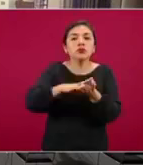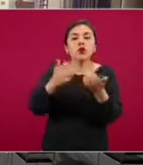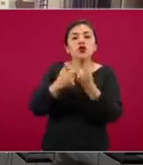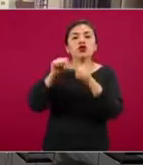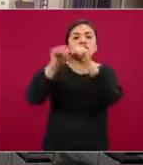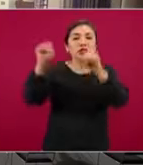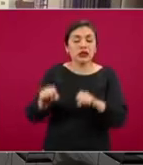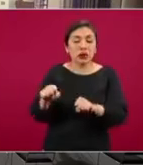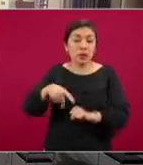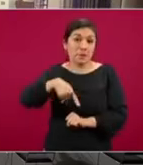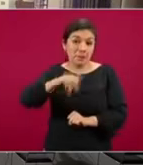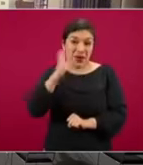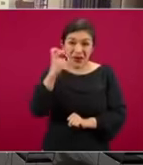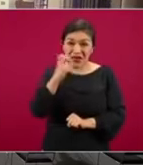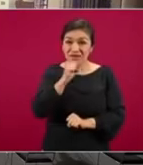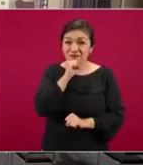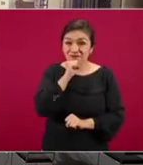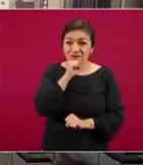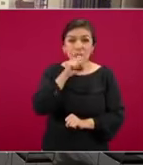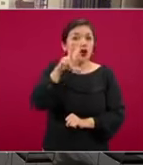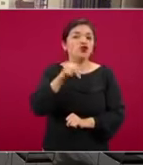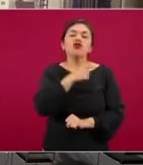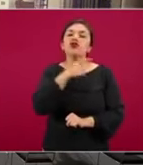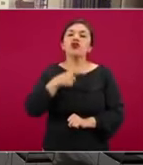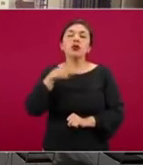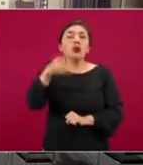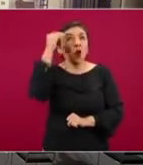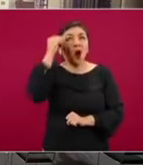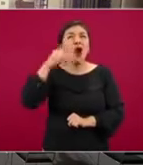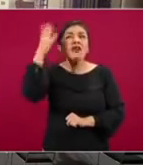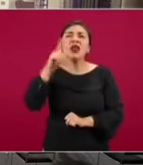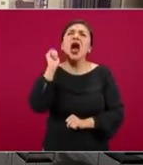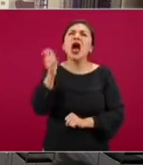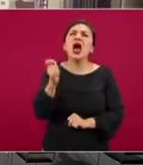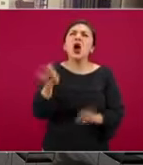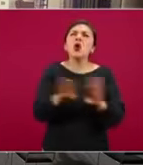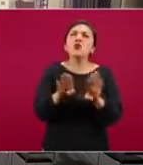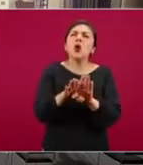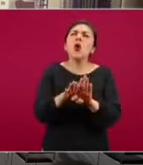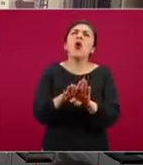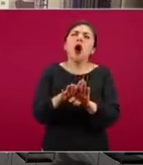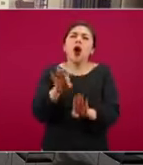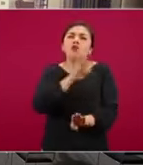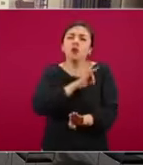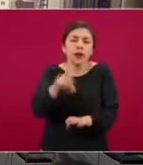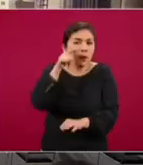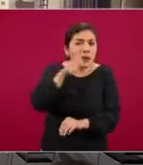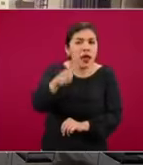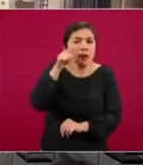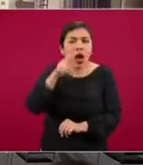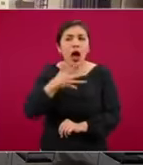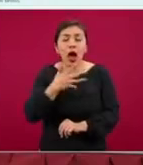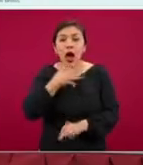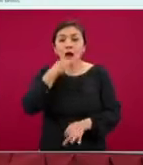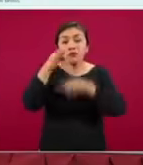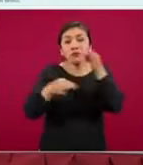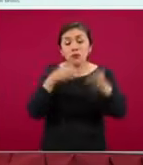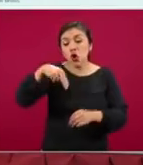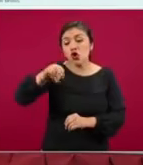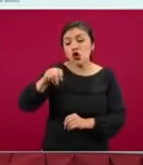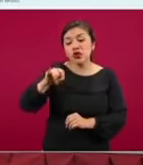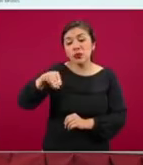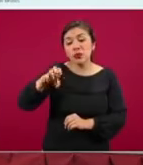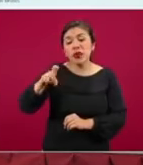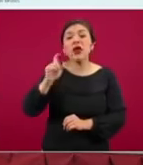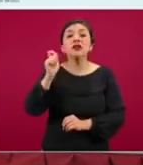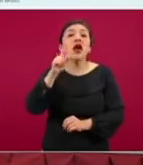sistema. Pero en ese marco no debemos tampoco de olvidar que precisamente el poder encontrar un brote en Notimed depende de la